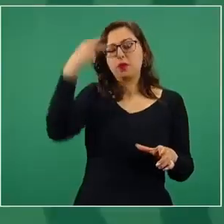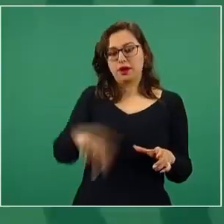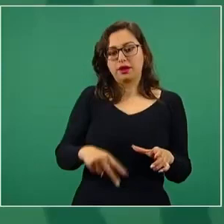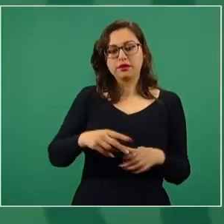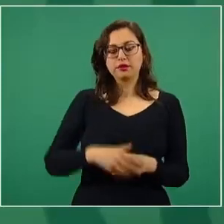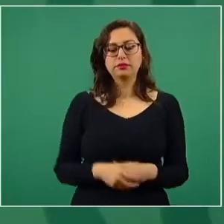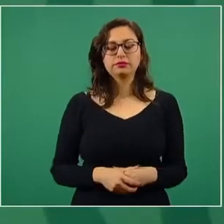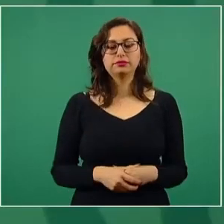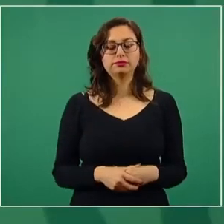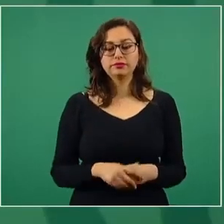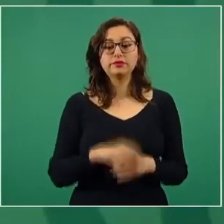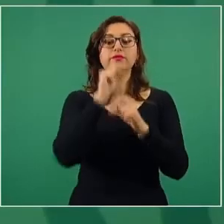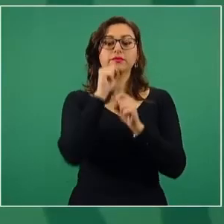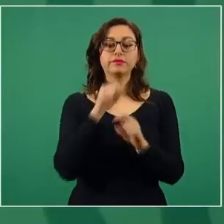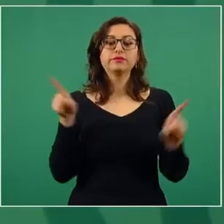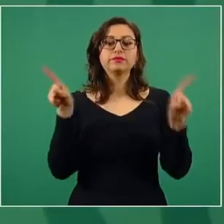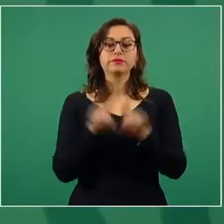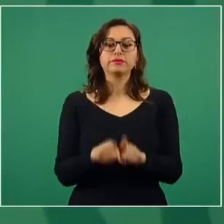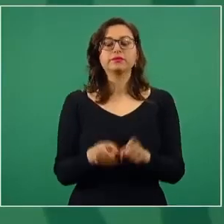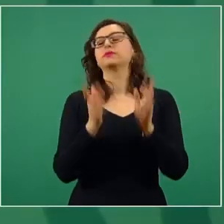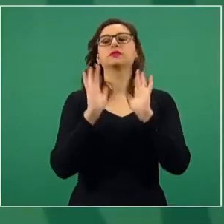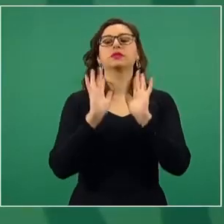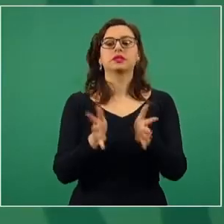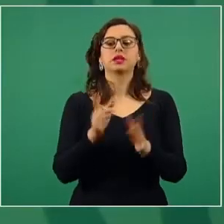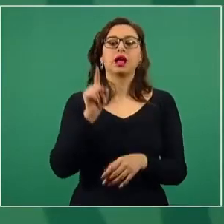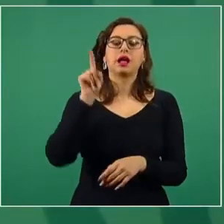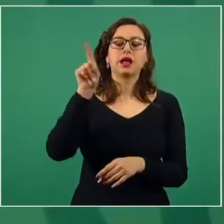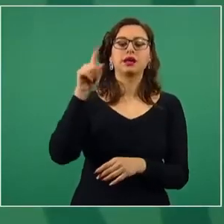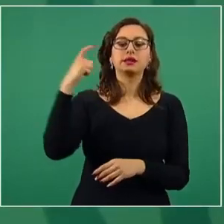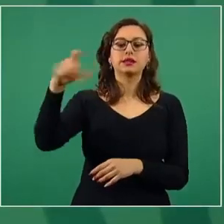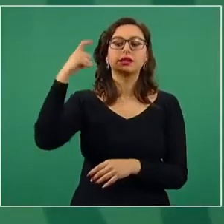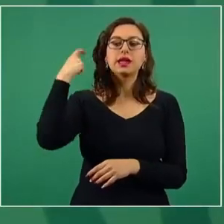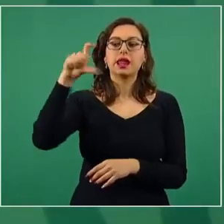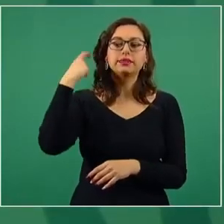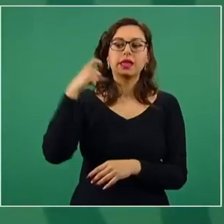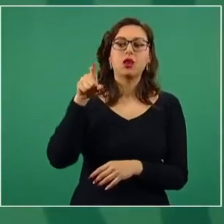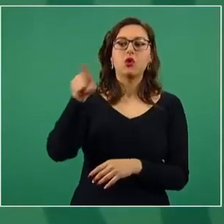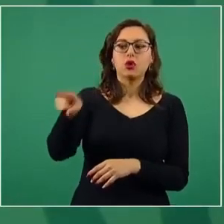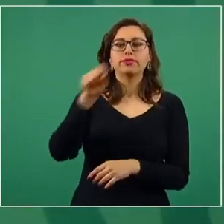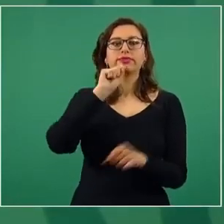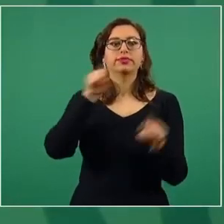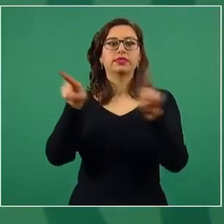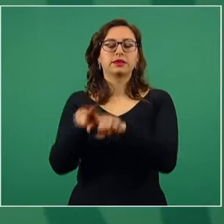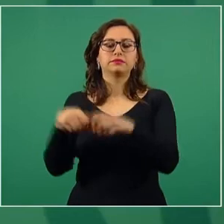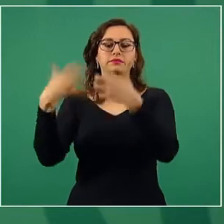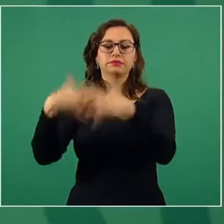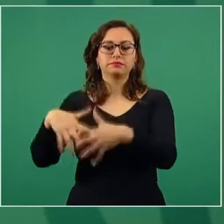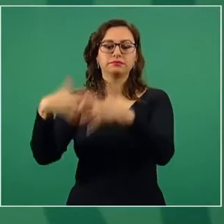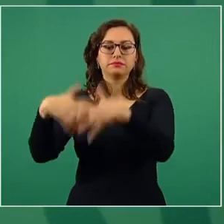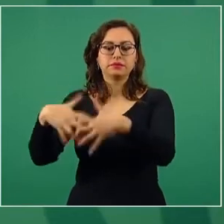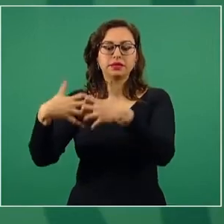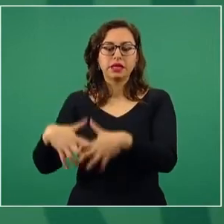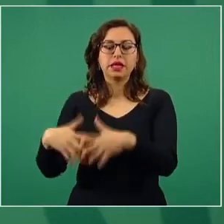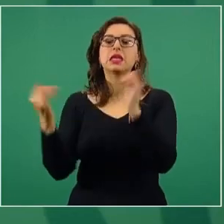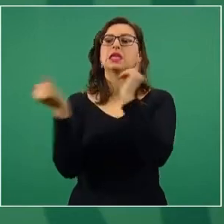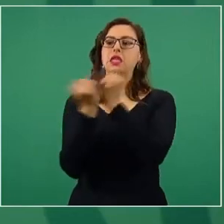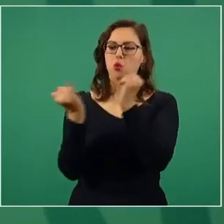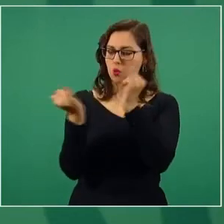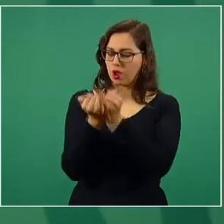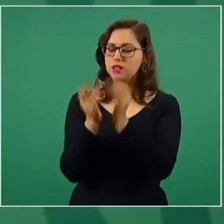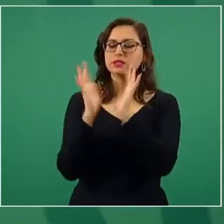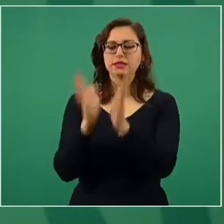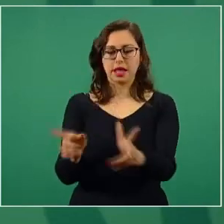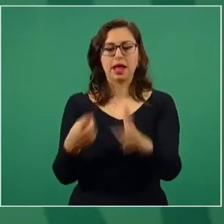mismo ya se está trabajando en Querétaro, en otra planta, con sustancias que